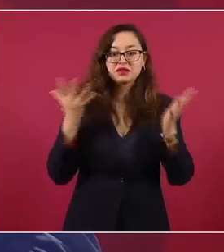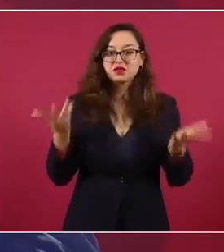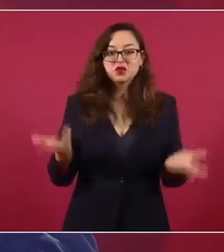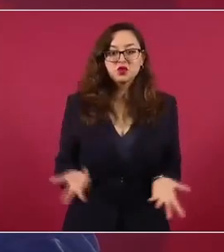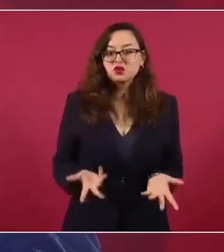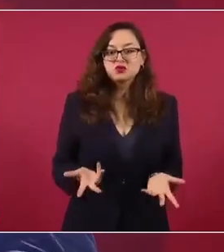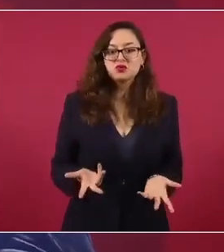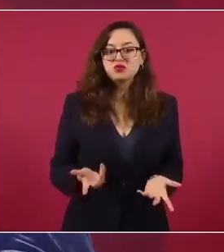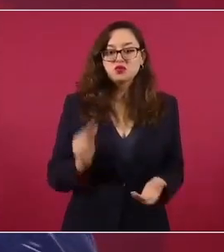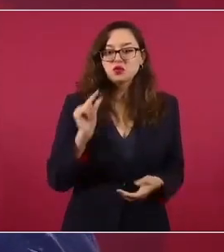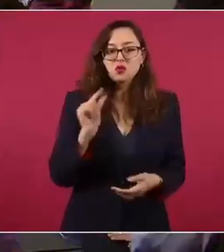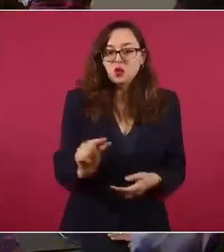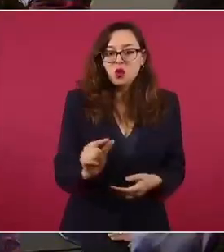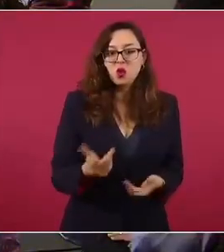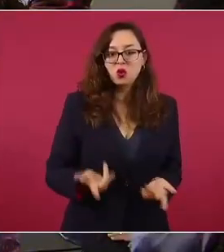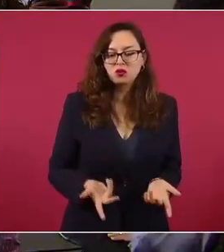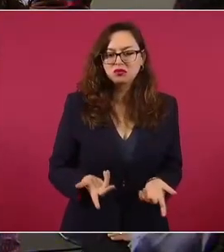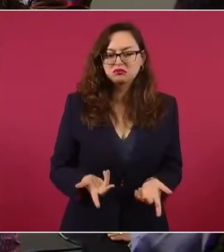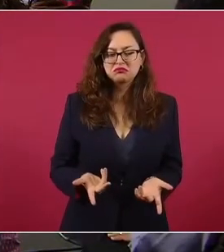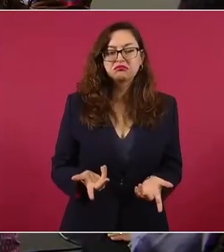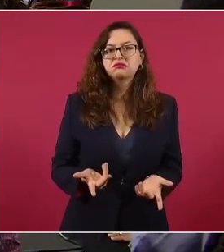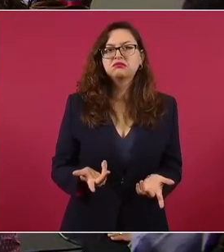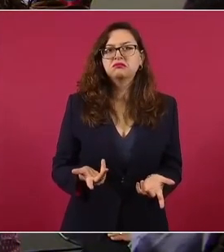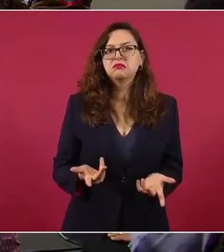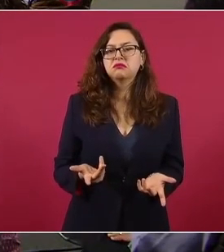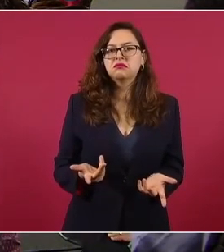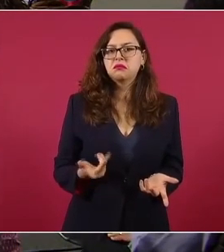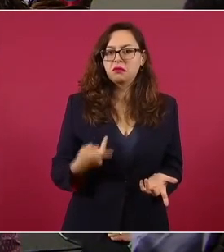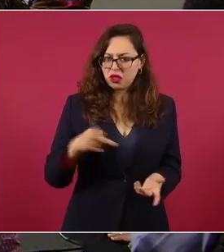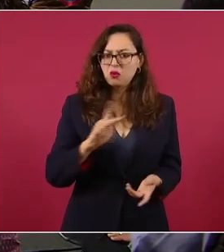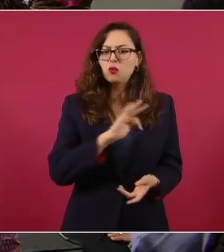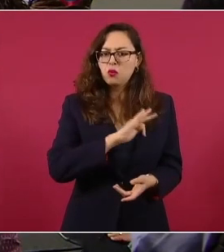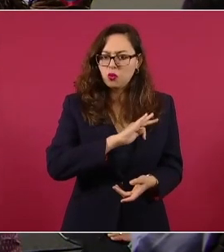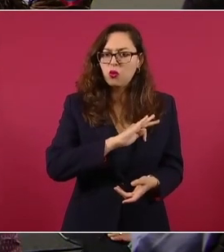No quiere decir que no vayan a poder.